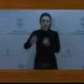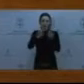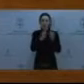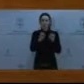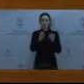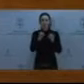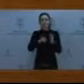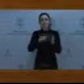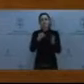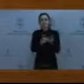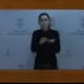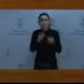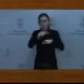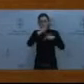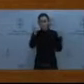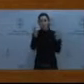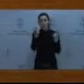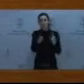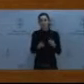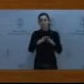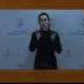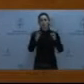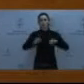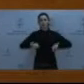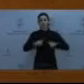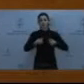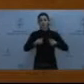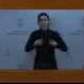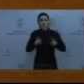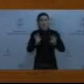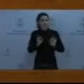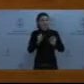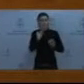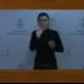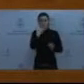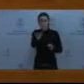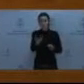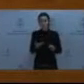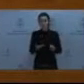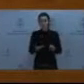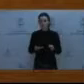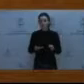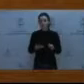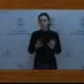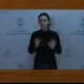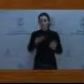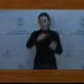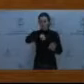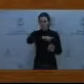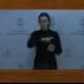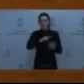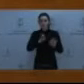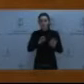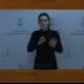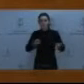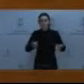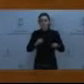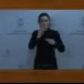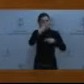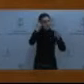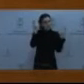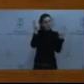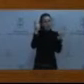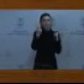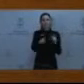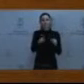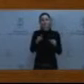y de la enseñanza concertada. Y, por lo tanto, sin ningún complejo, le decimos bien claro que nosotros creemos tanto en el sistema educativo